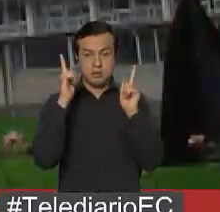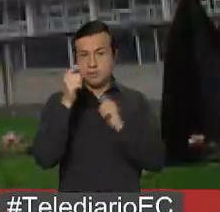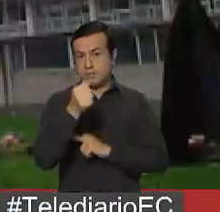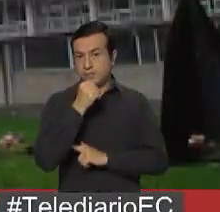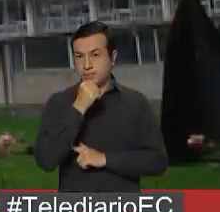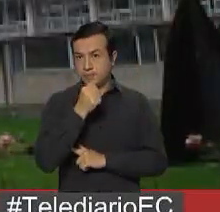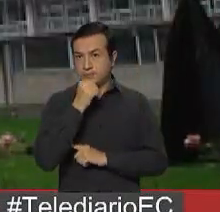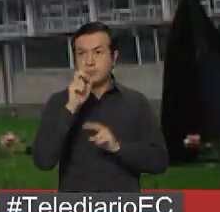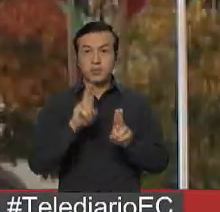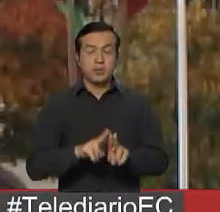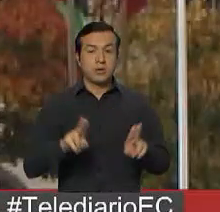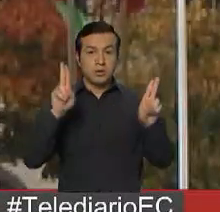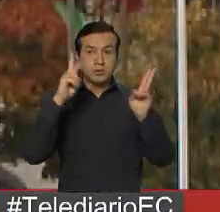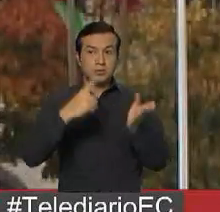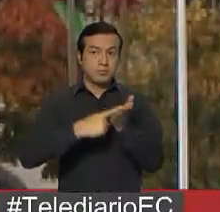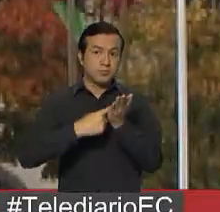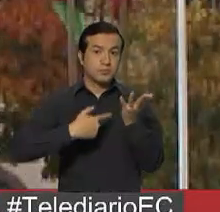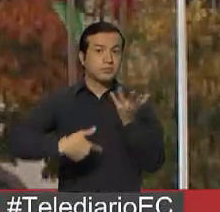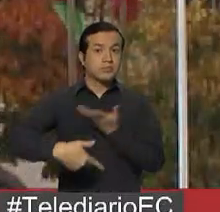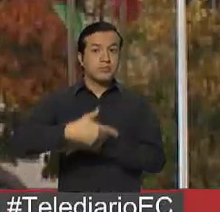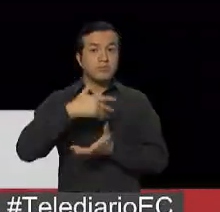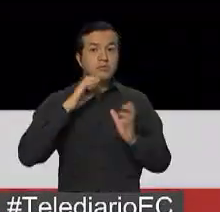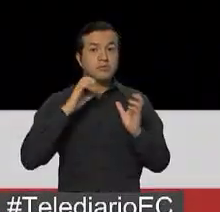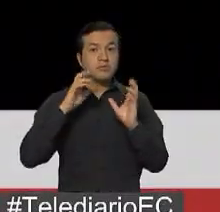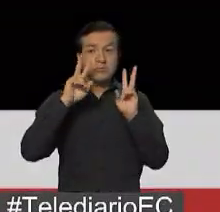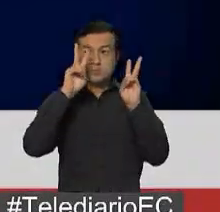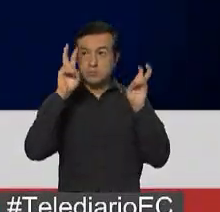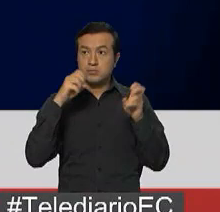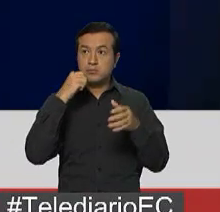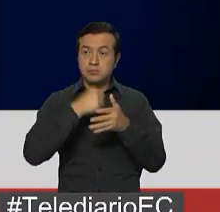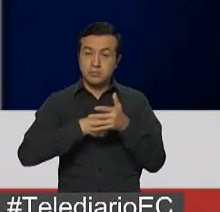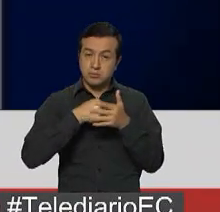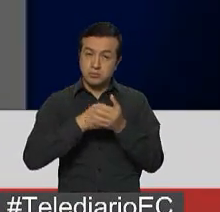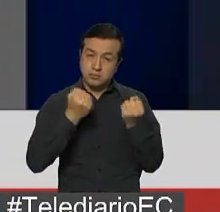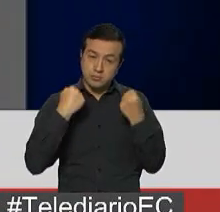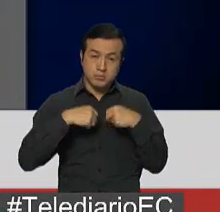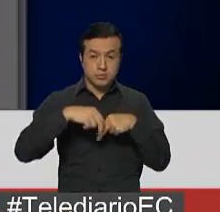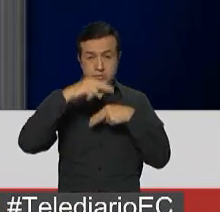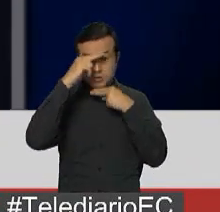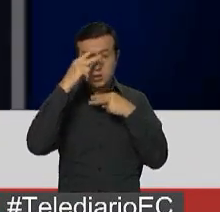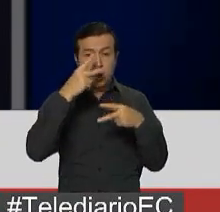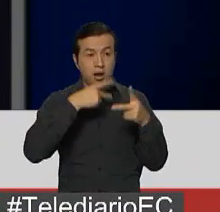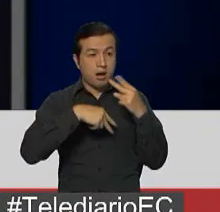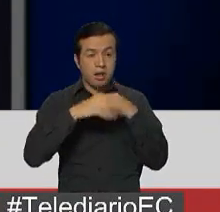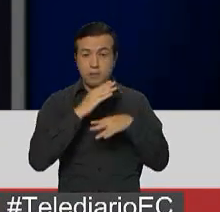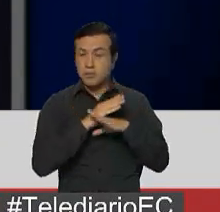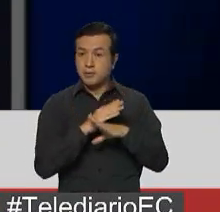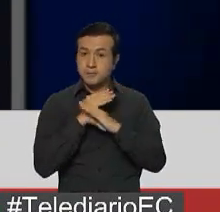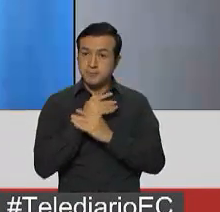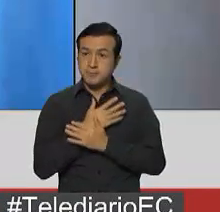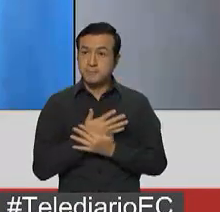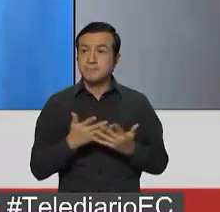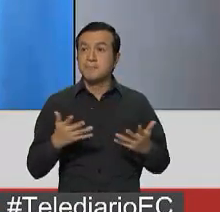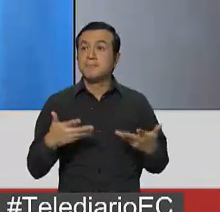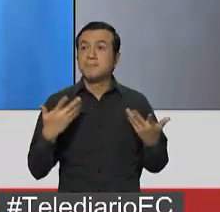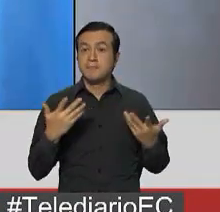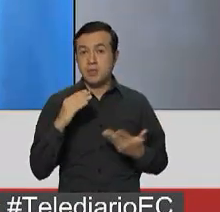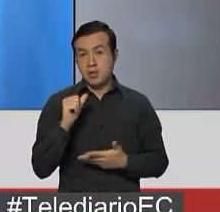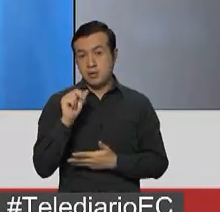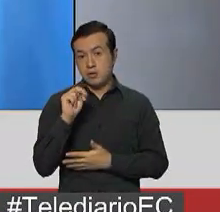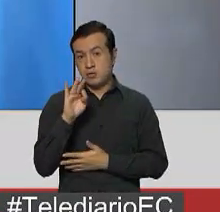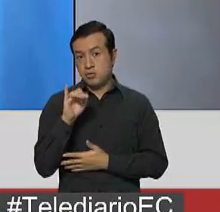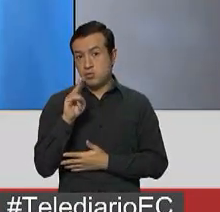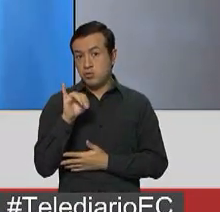la unesco de batido de forma virtual los alcances de la lucha contra la desinformación en el marco del cobi 19 antonio